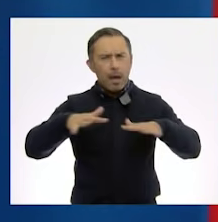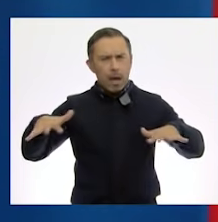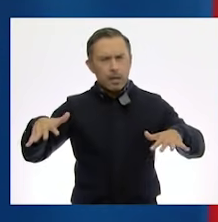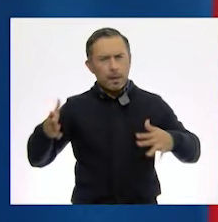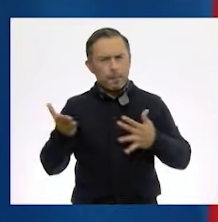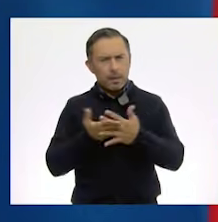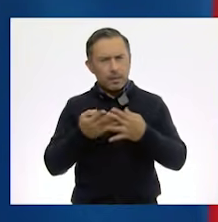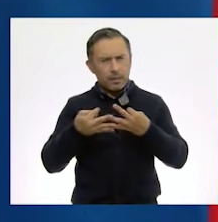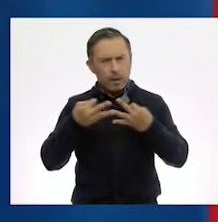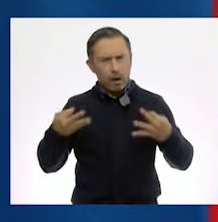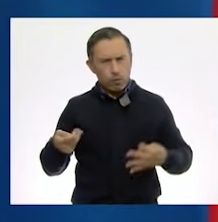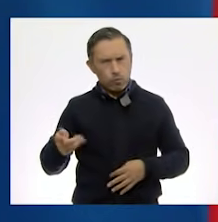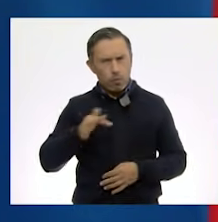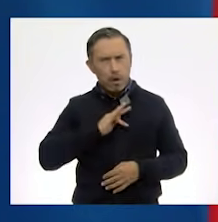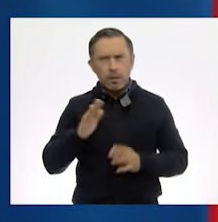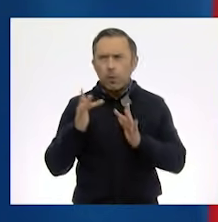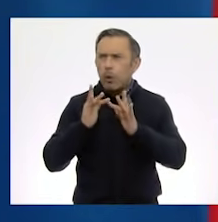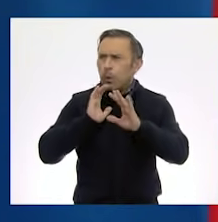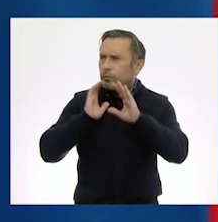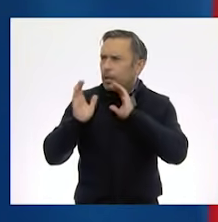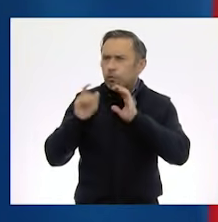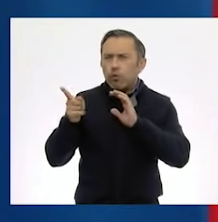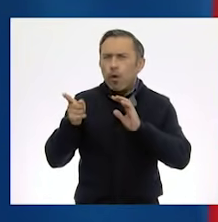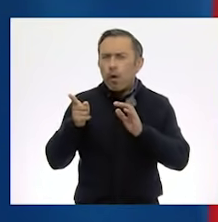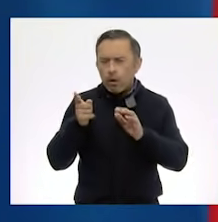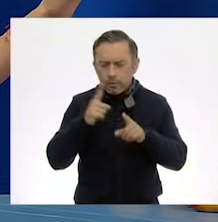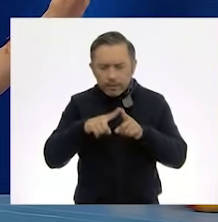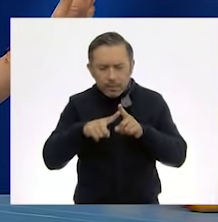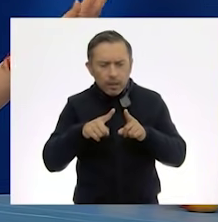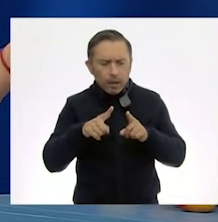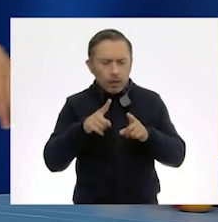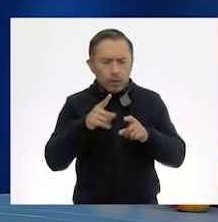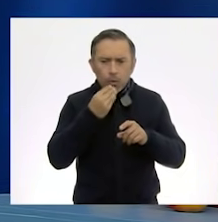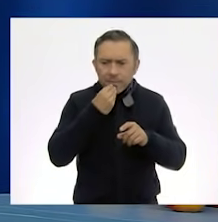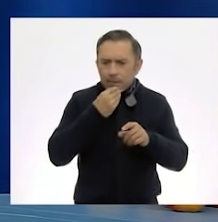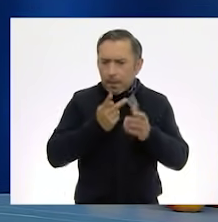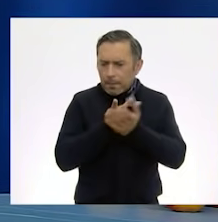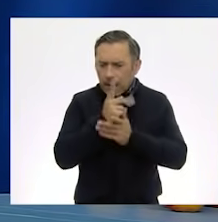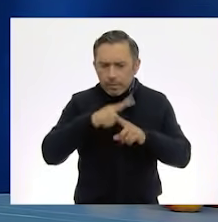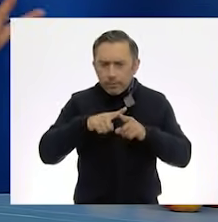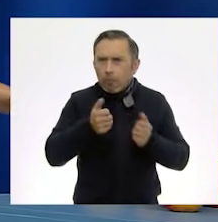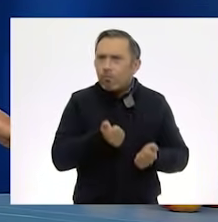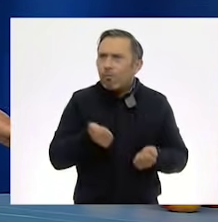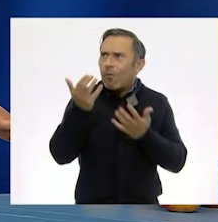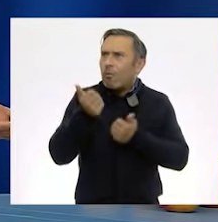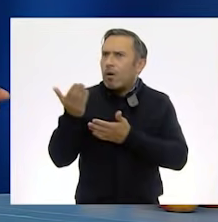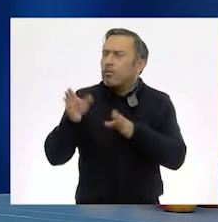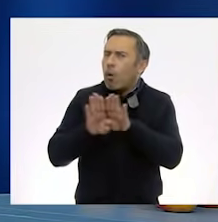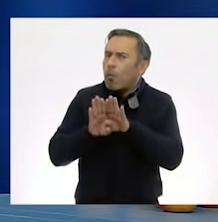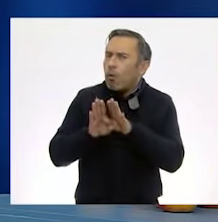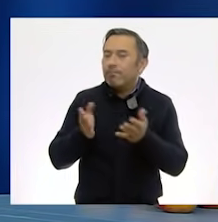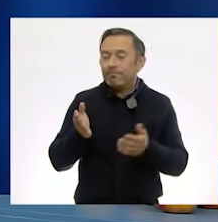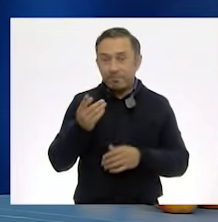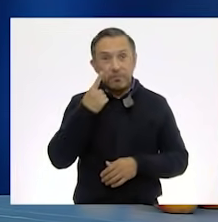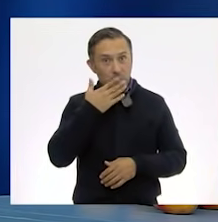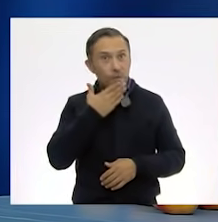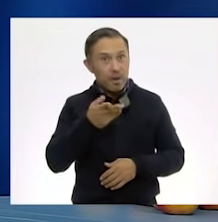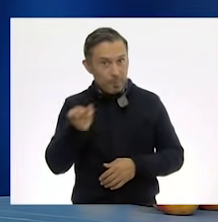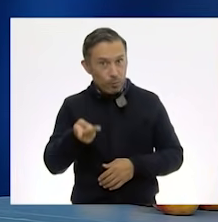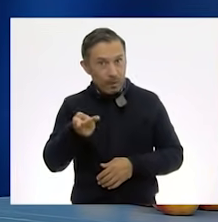de comunicación, ¿cómo transportaban sus productos? Excelente pregunta. Pero antes vamos a registrar en nuestro